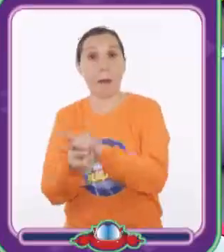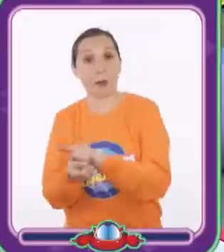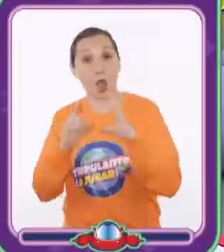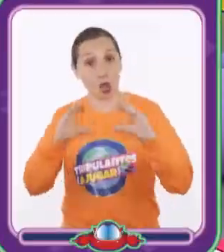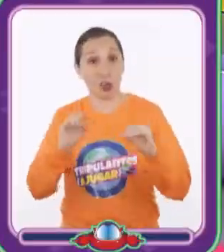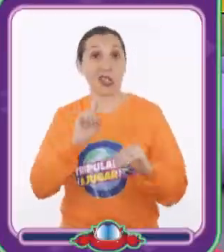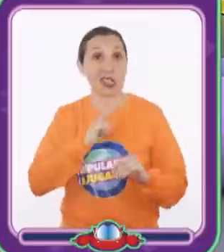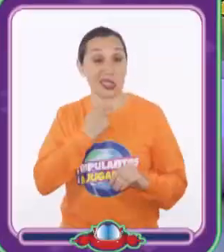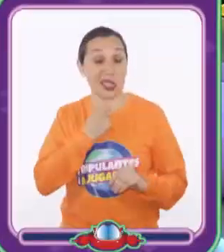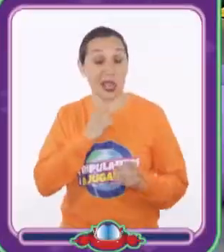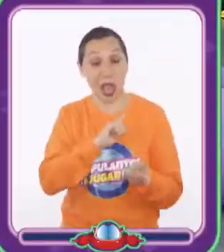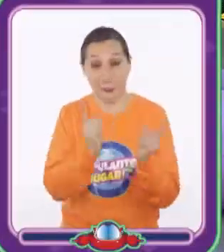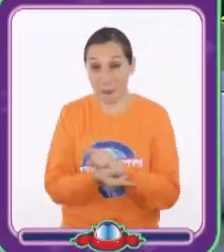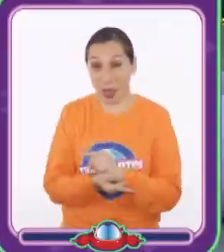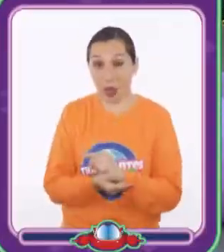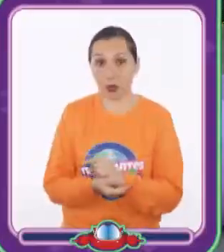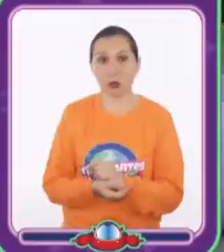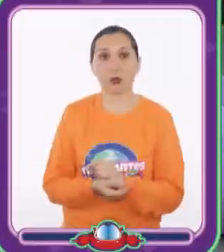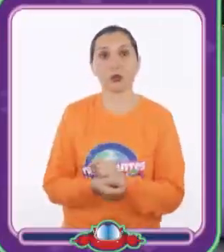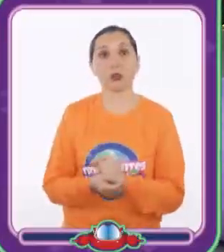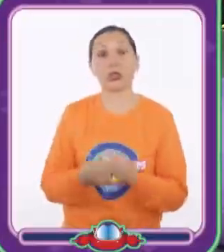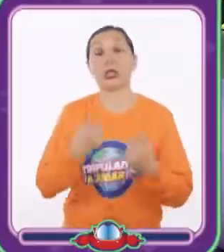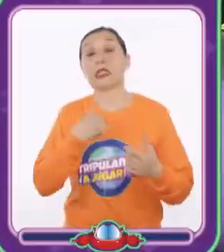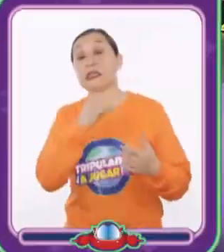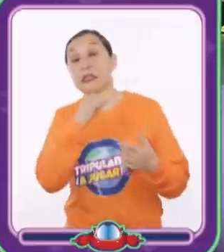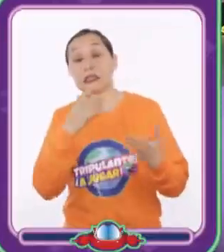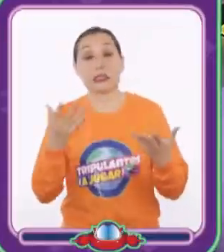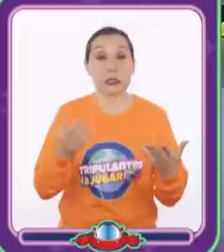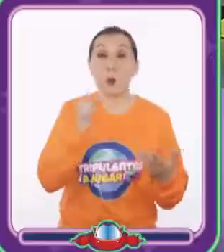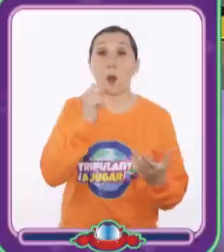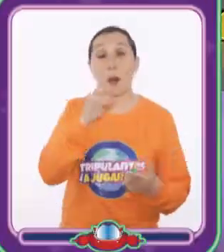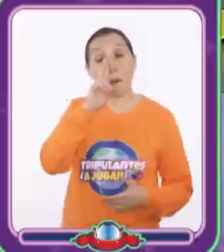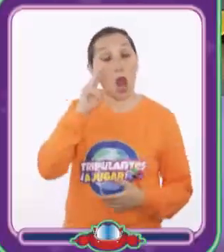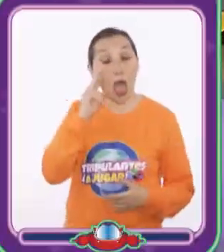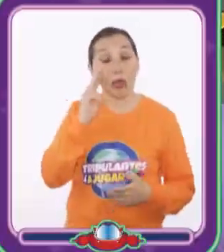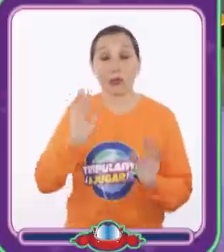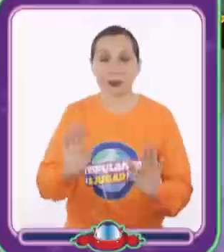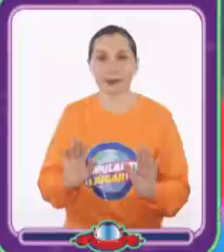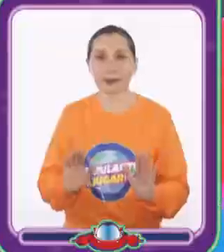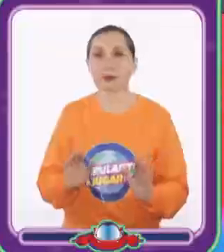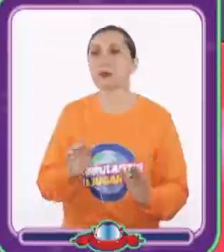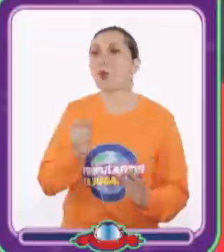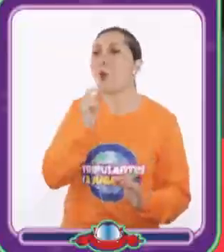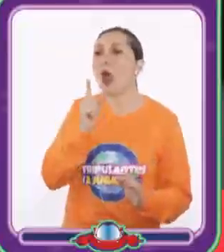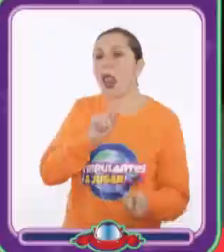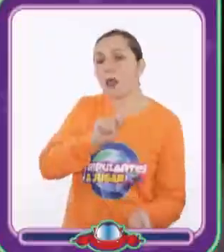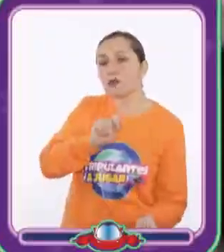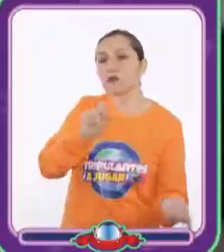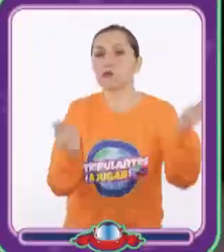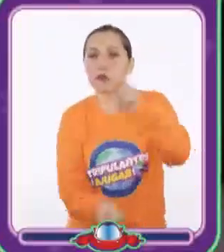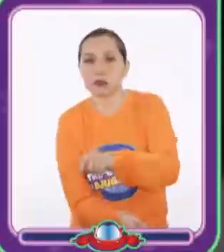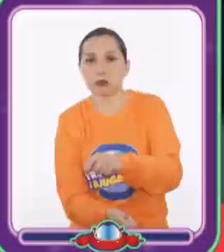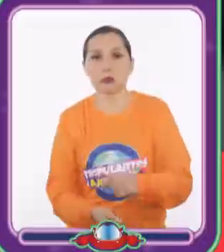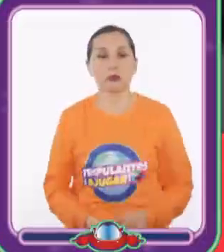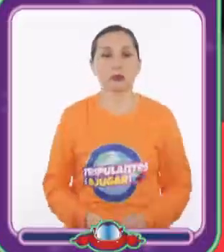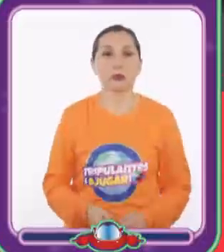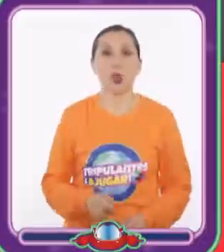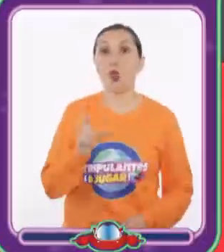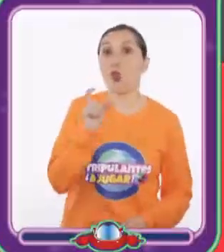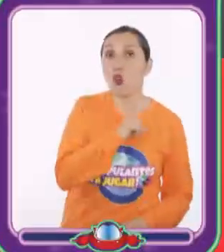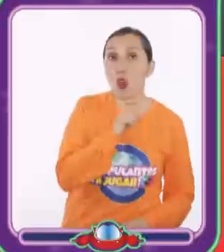puede cambiar de cojín? ¿Alguien quiere? ¿O lo...? ¡Uno se tiene ahí, que sí, quedar ya, con el morado! Tripulación, ¿qué cojín damos vuelta ahora?